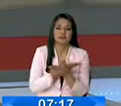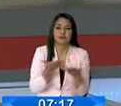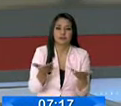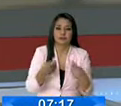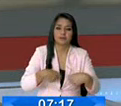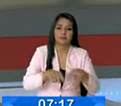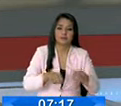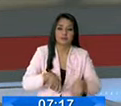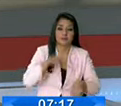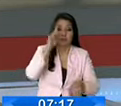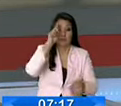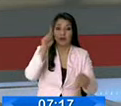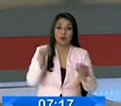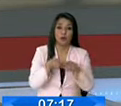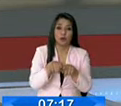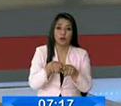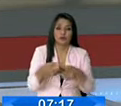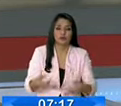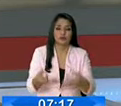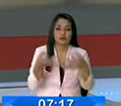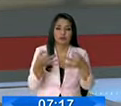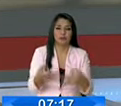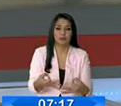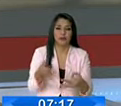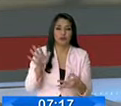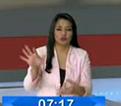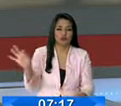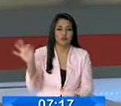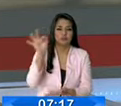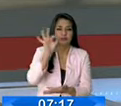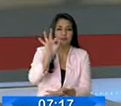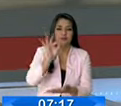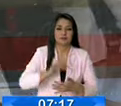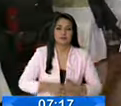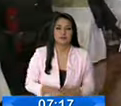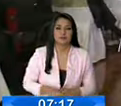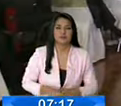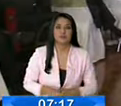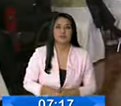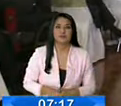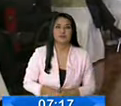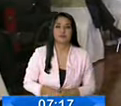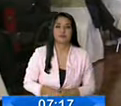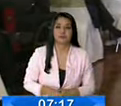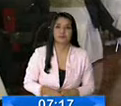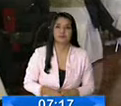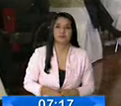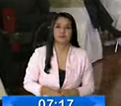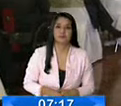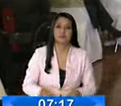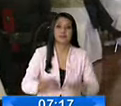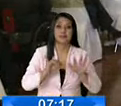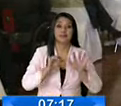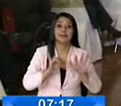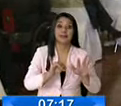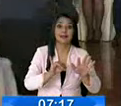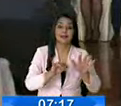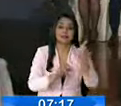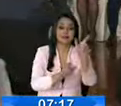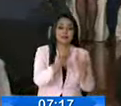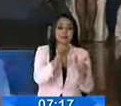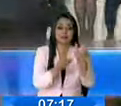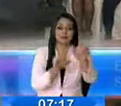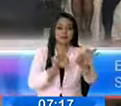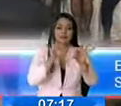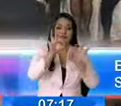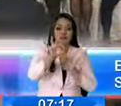firmaron decretos que formalizan estas designaciones. Presidente constitucional. Fueron 6 los cambios que el Ejecutivo realizó dentro